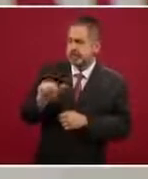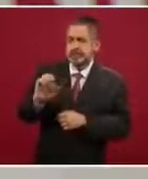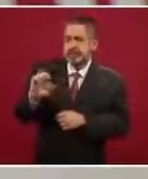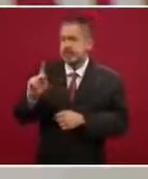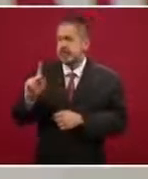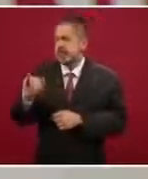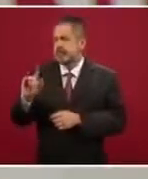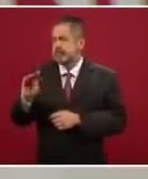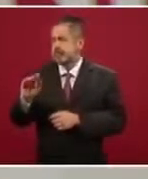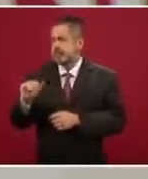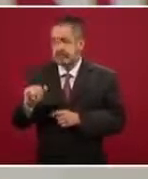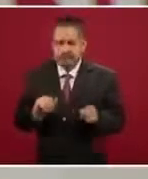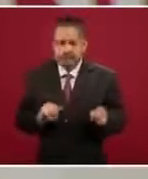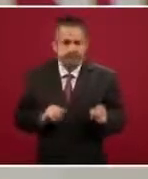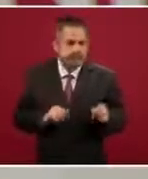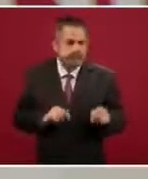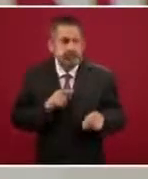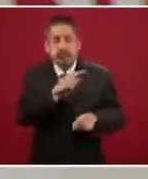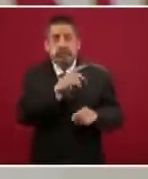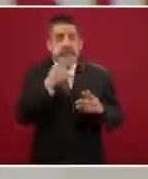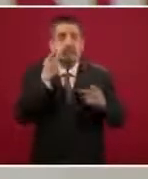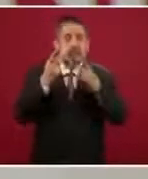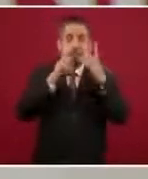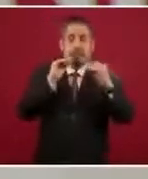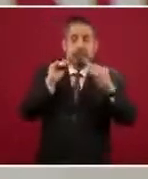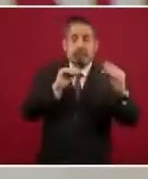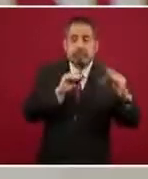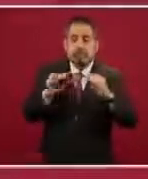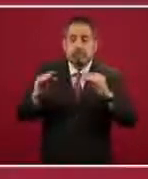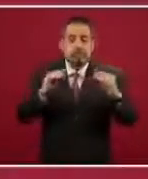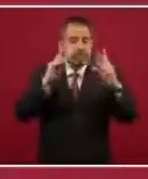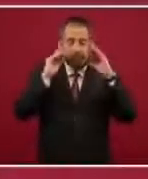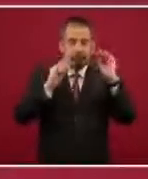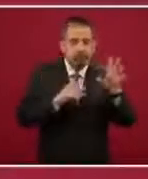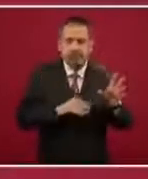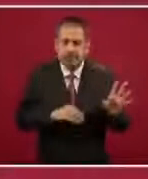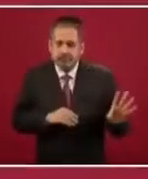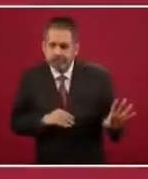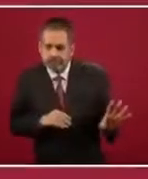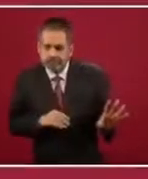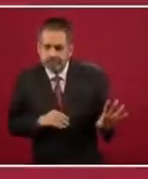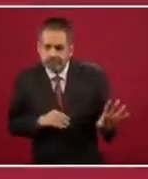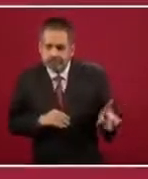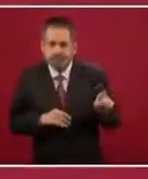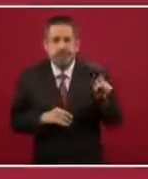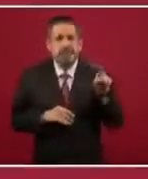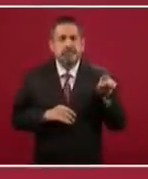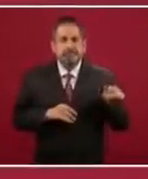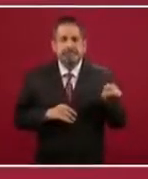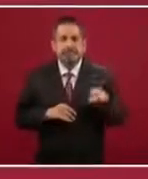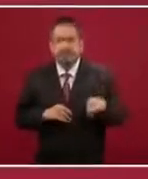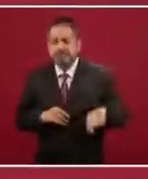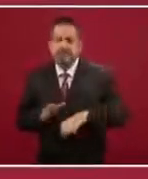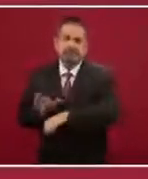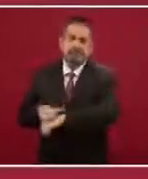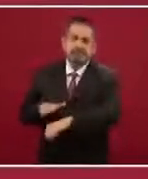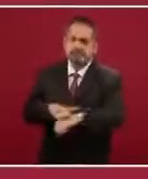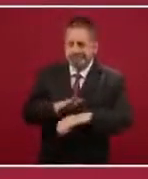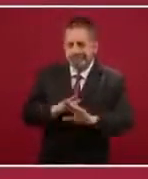propios mensajes, los rumores, pueden ser un instrumento muy útil para tener señales de alerta